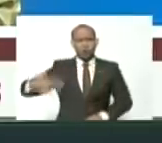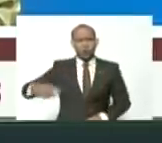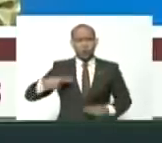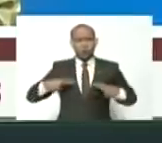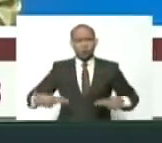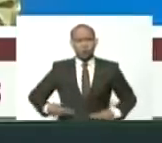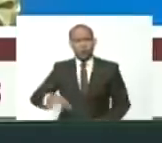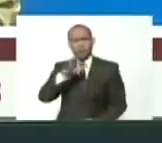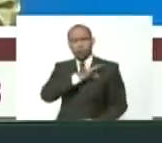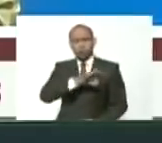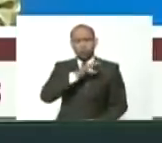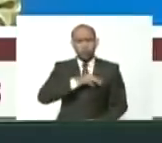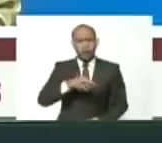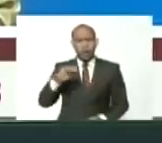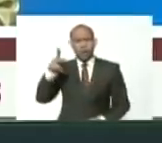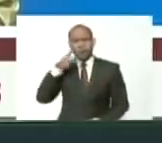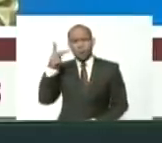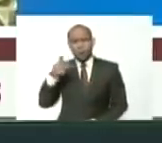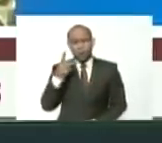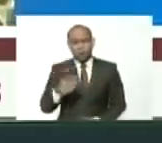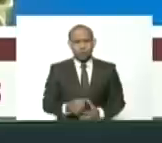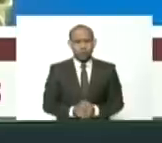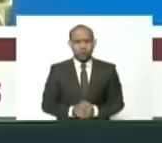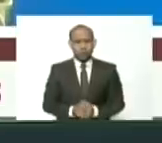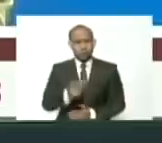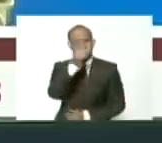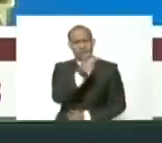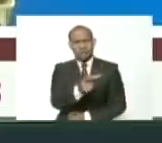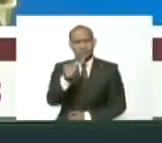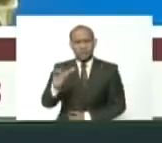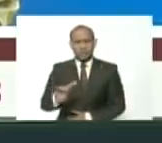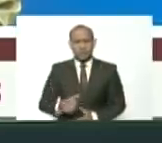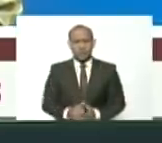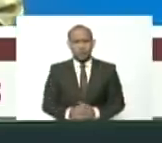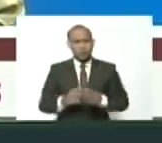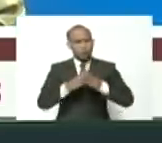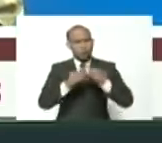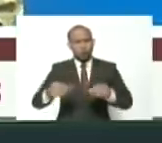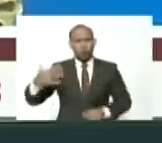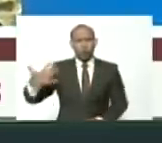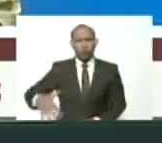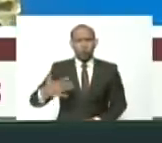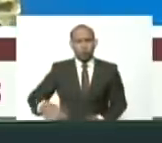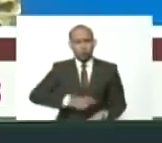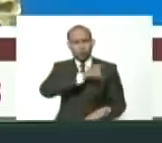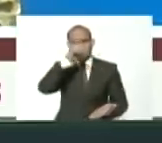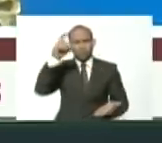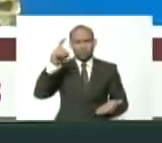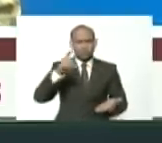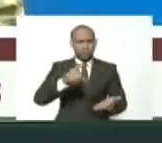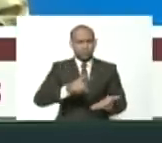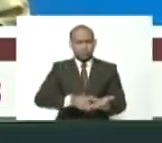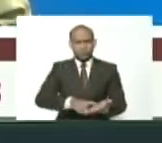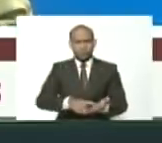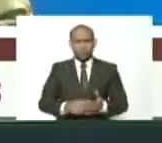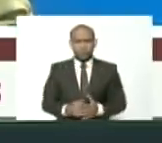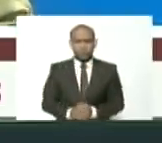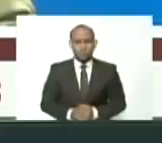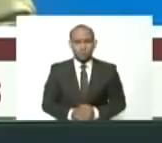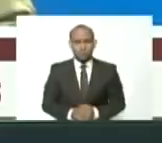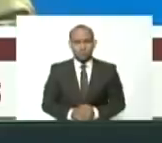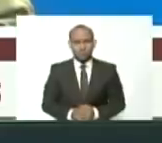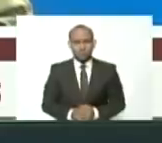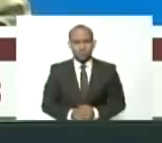los sociales, los políticos, los civiles, todos los derechos de primera, segunda, tercera, cuarta,